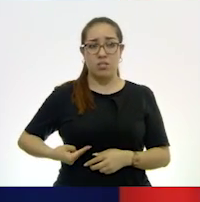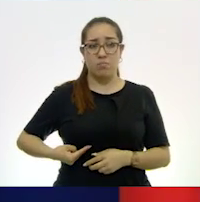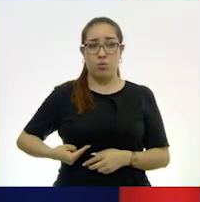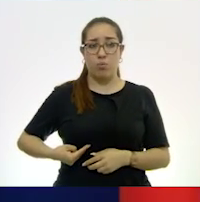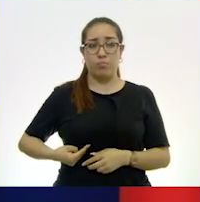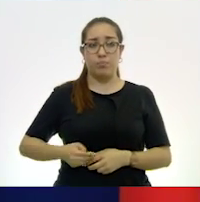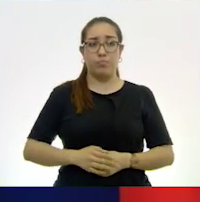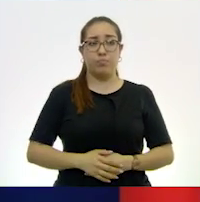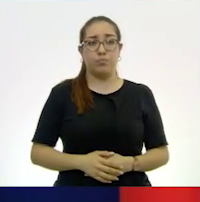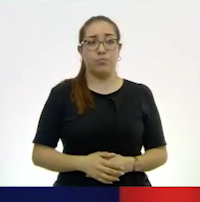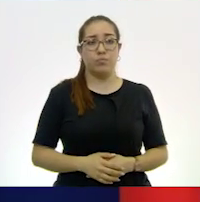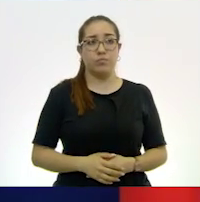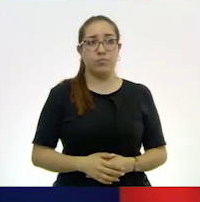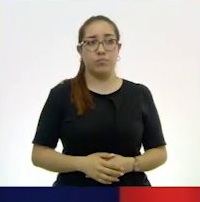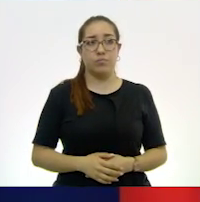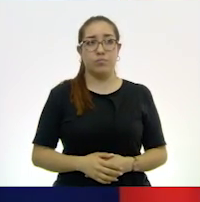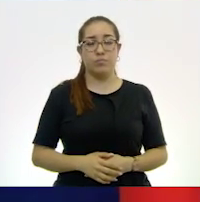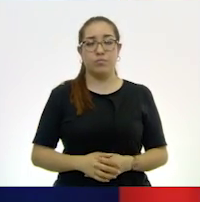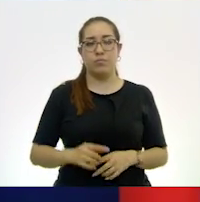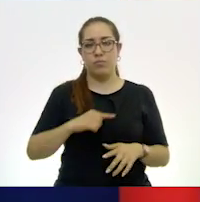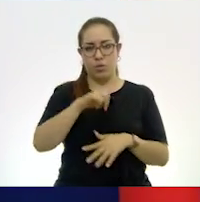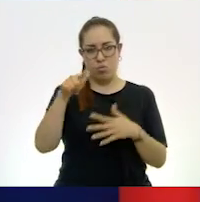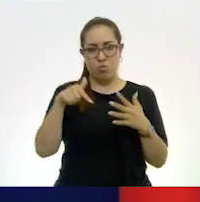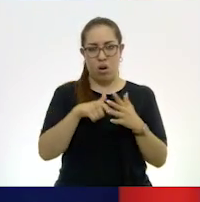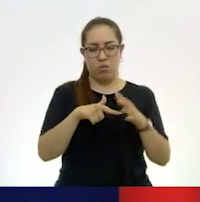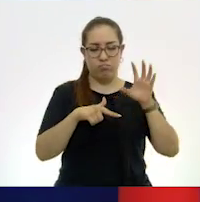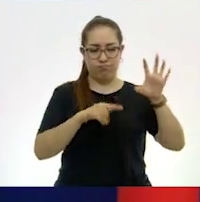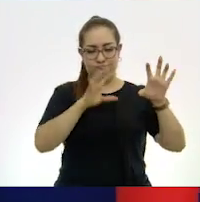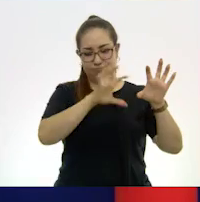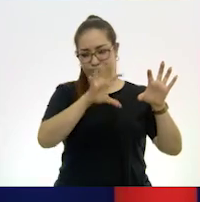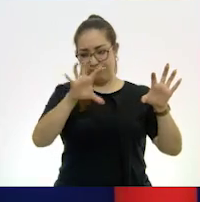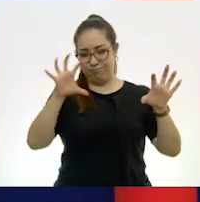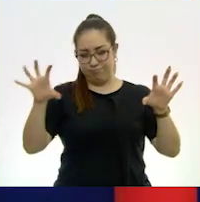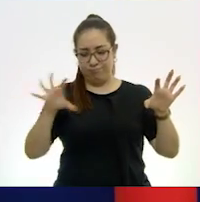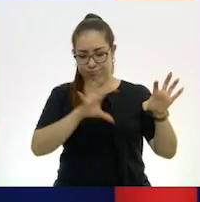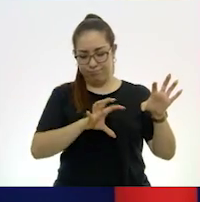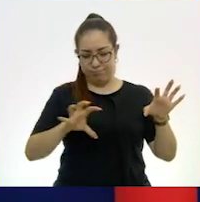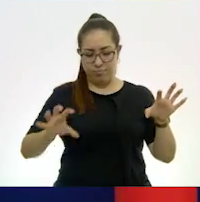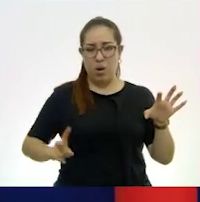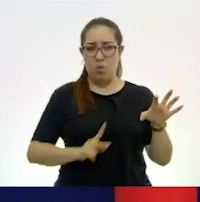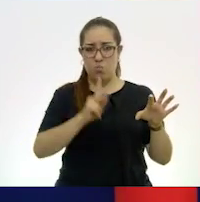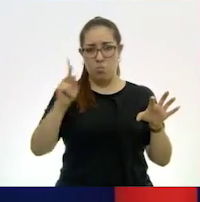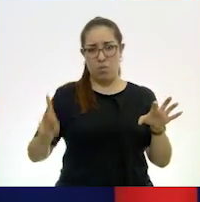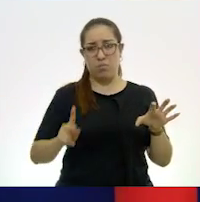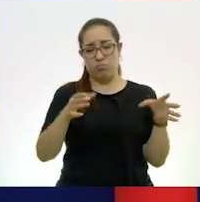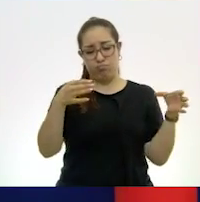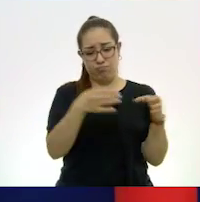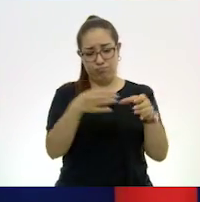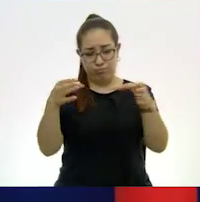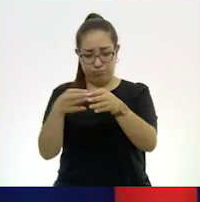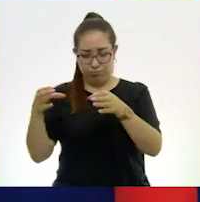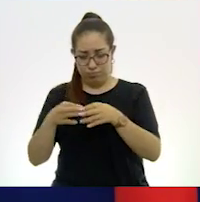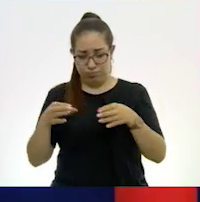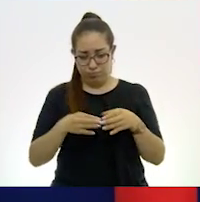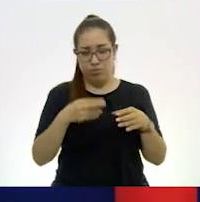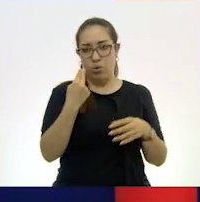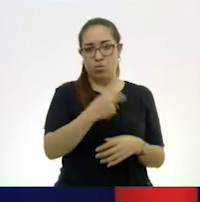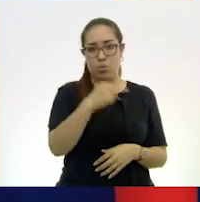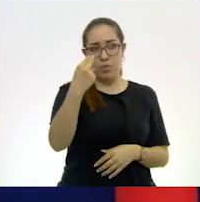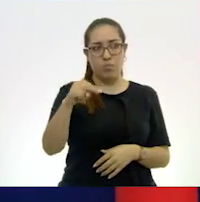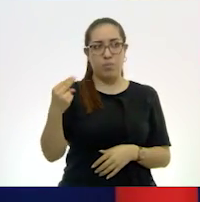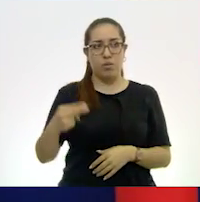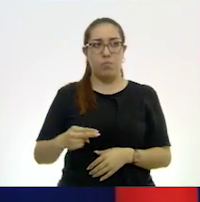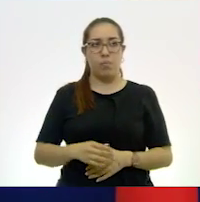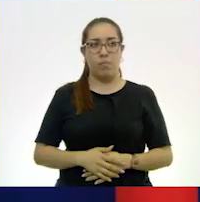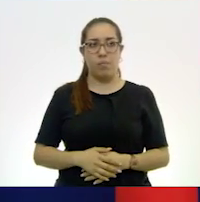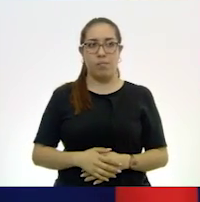Progreso, Ixtlahuaca, Atlacomulco, San José del Rincón, Temascalcingo, Donato Guerra,